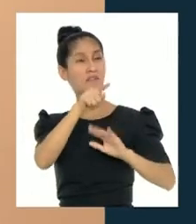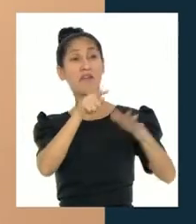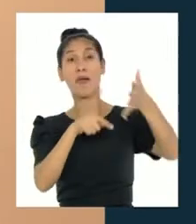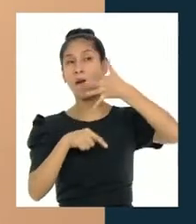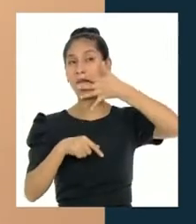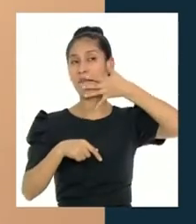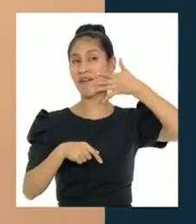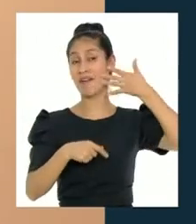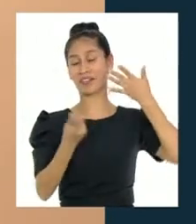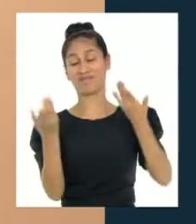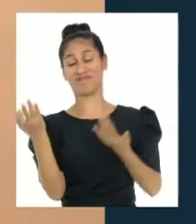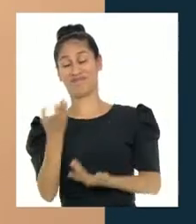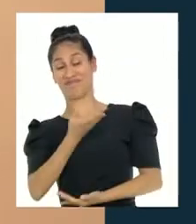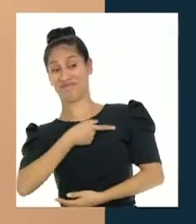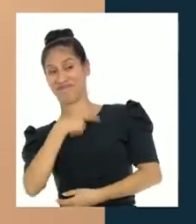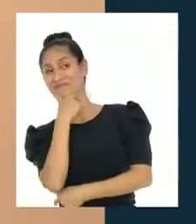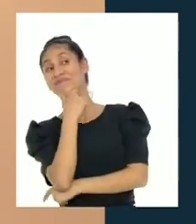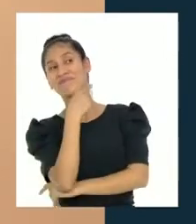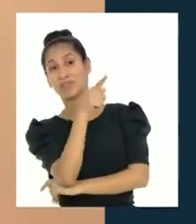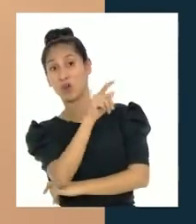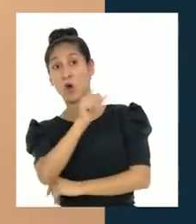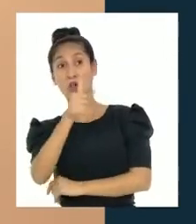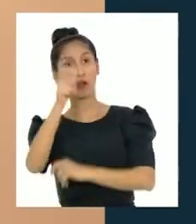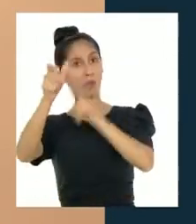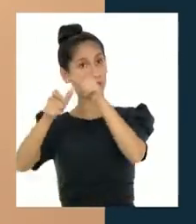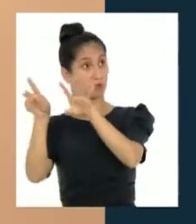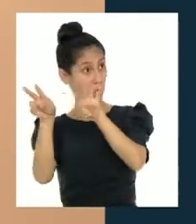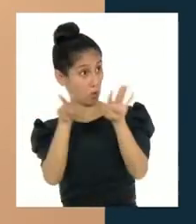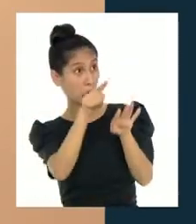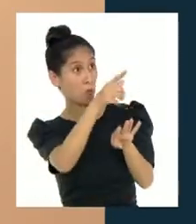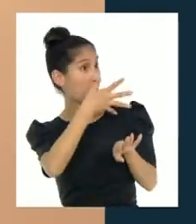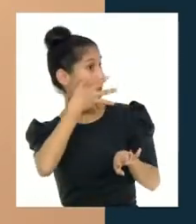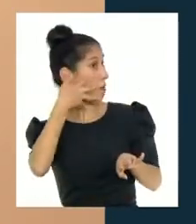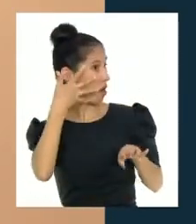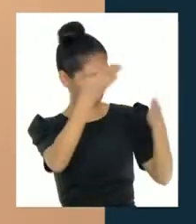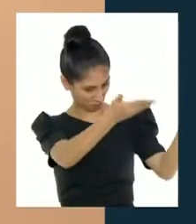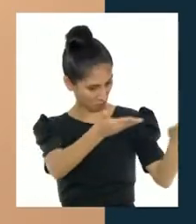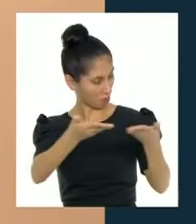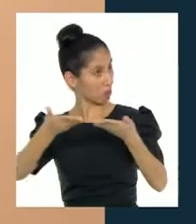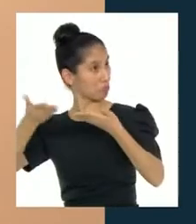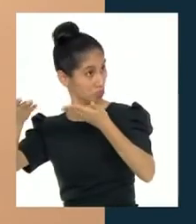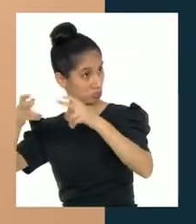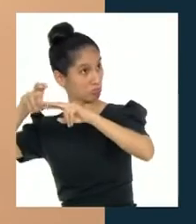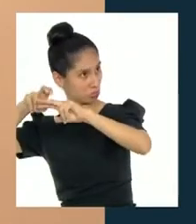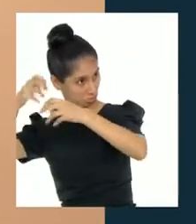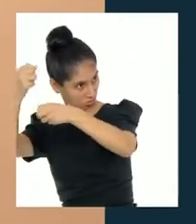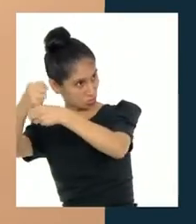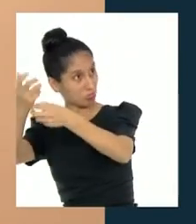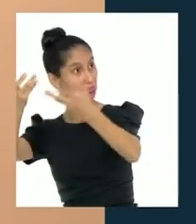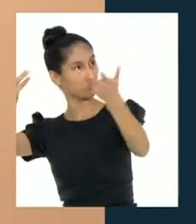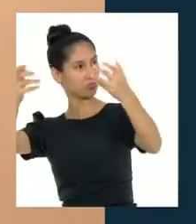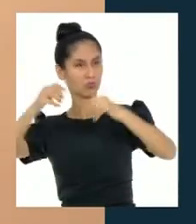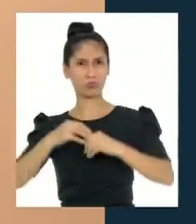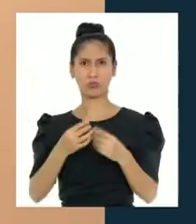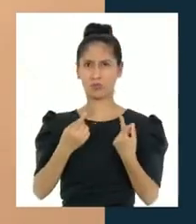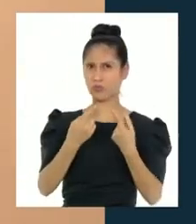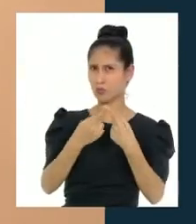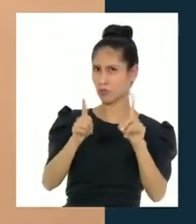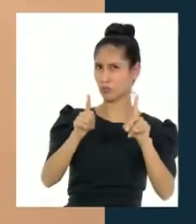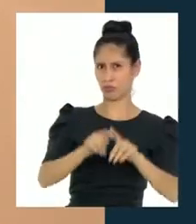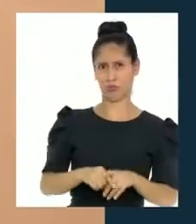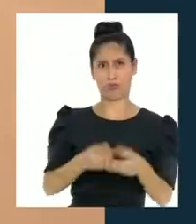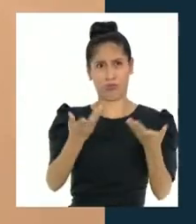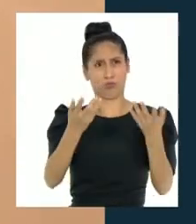raza, entendiendo esta como las características físicas que te ubican en cierta posición dentro